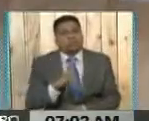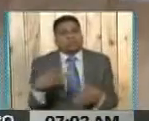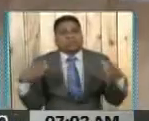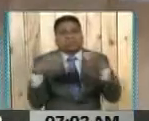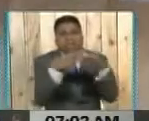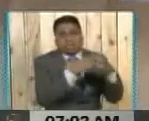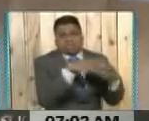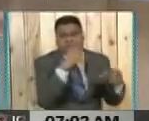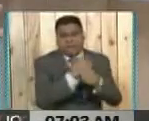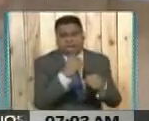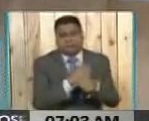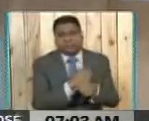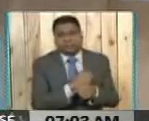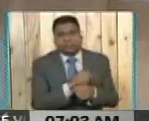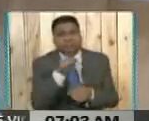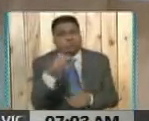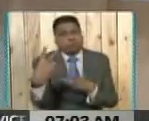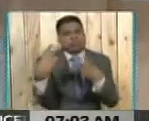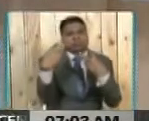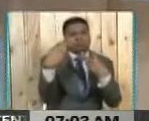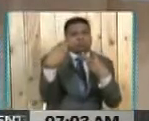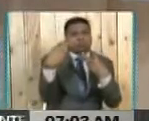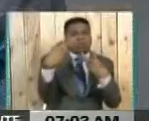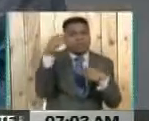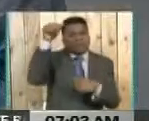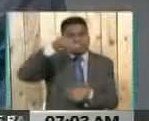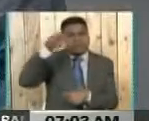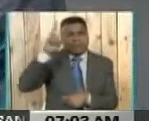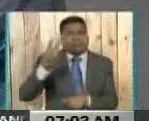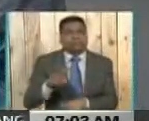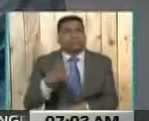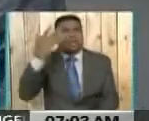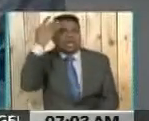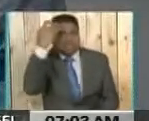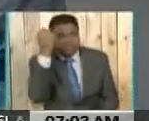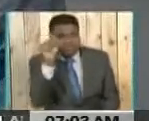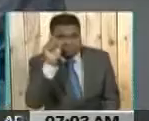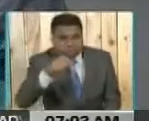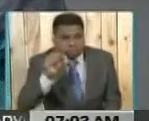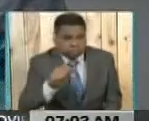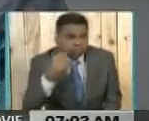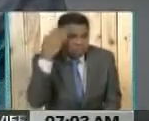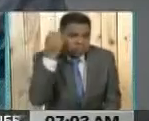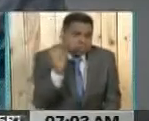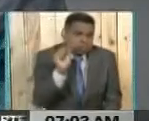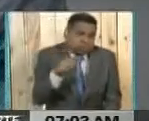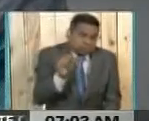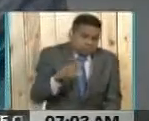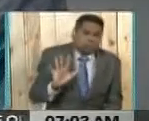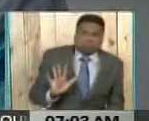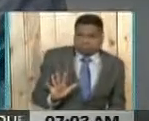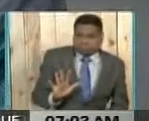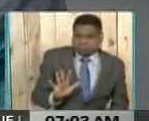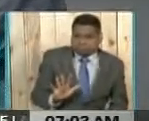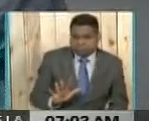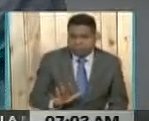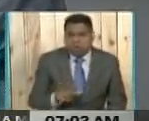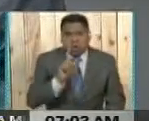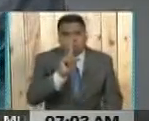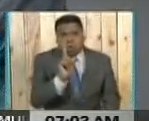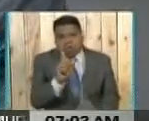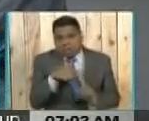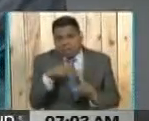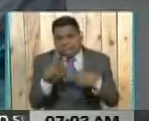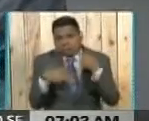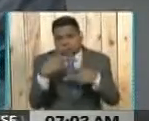colectivos, según su apreciación? Bueno, entiendo que sí. Entiendo que si una cosa se puede decir del proceso